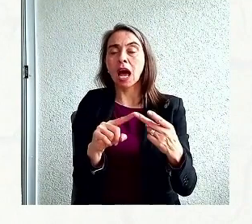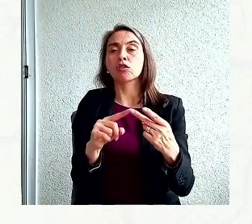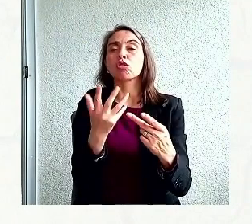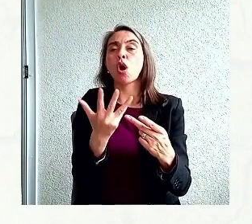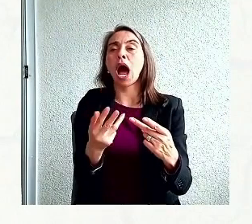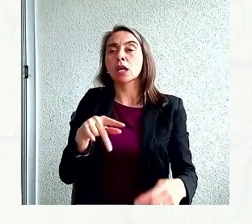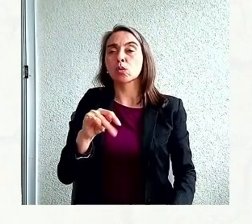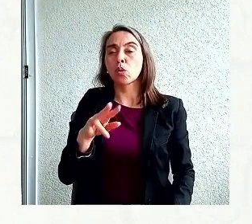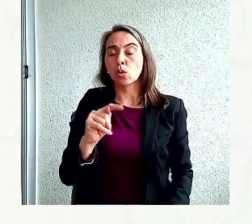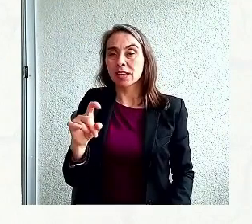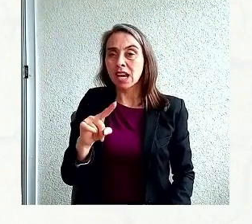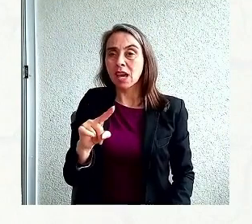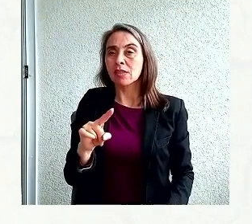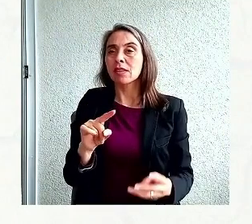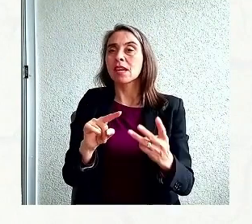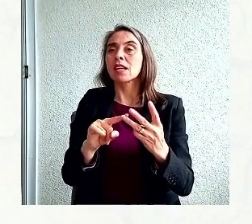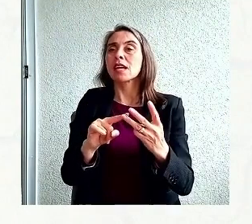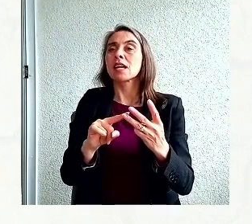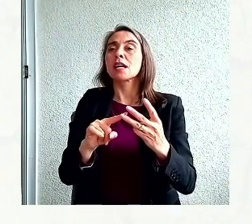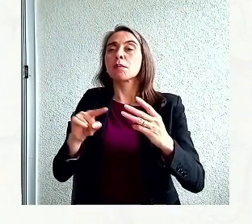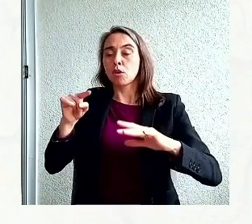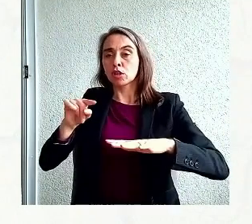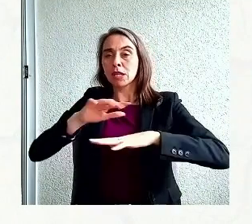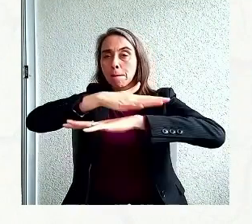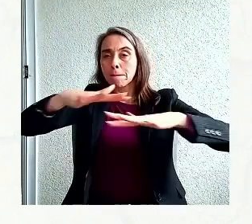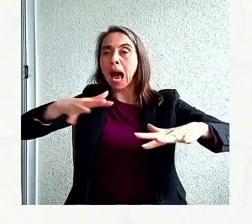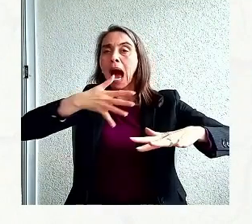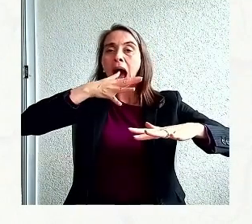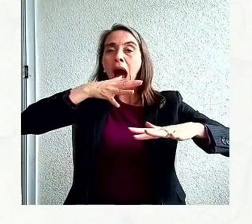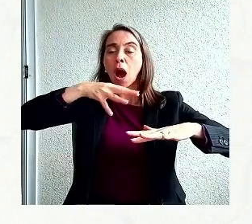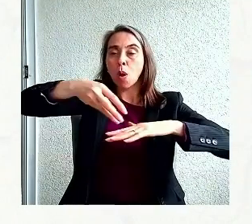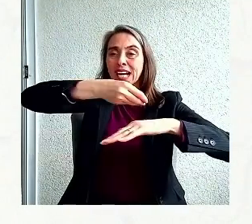siendo afectado por estos sistemas.